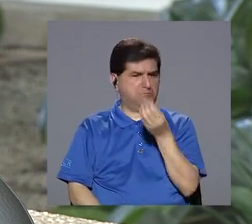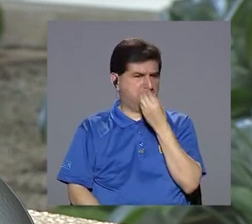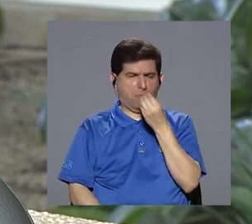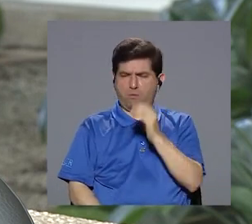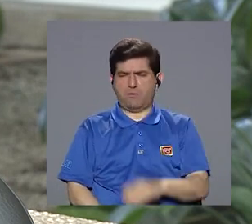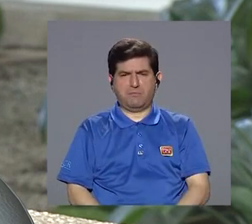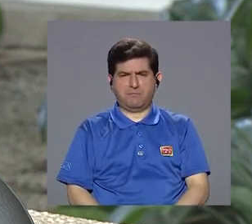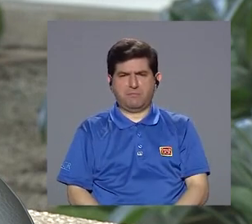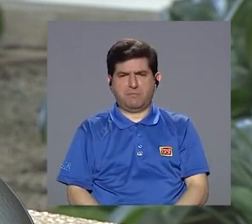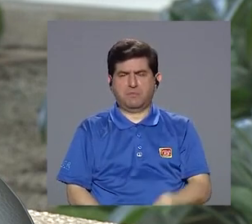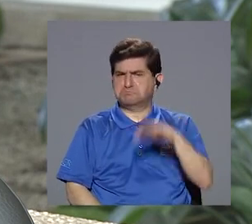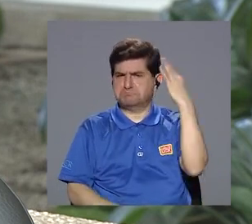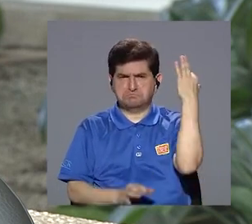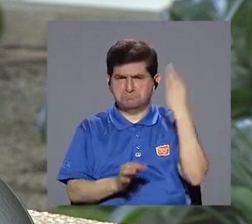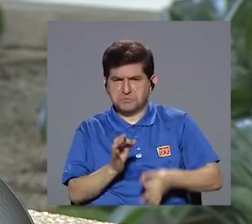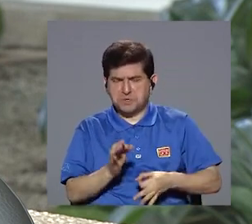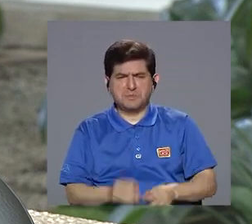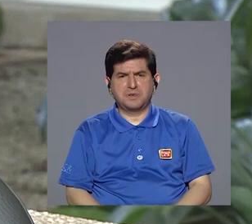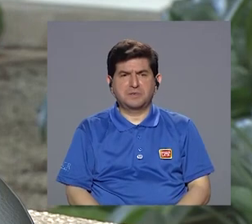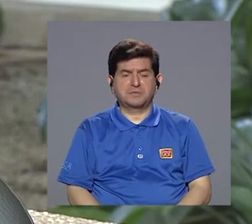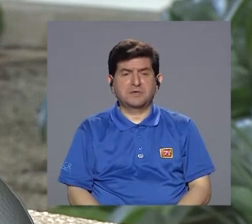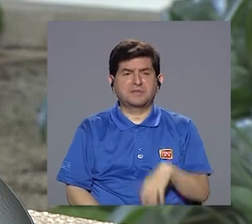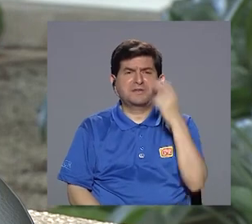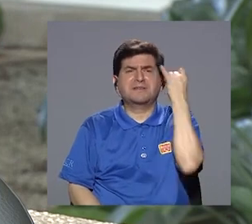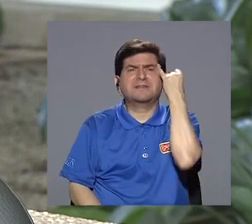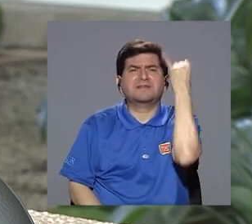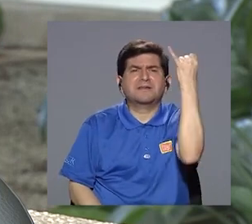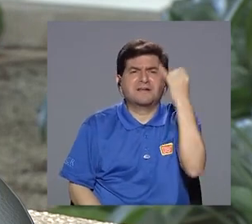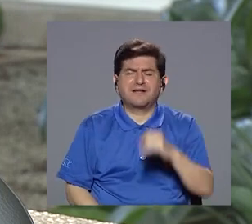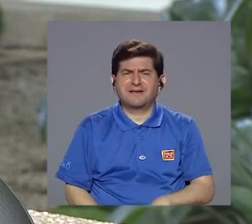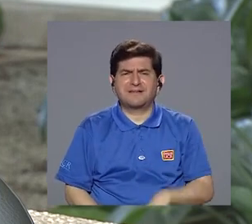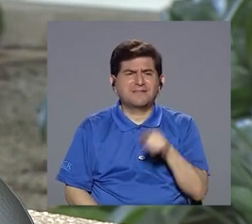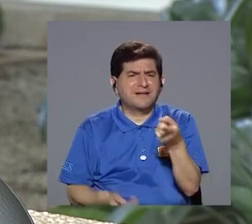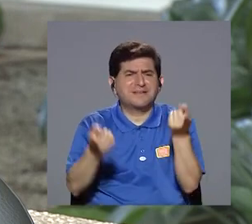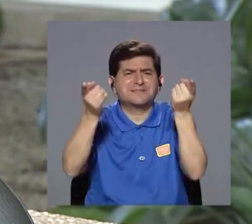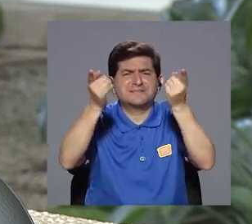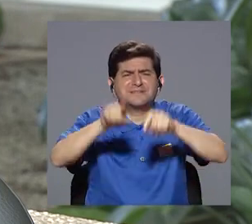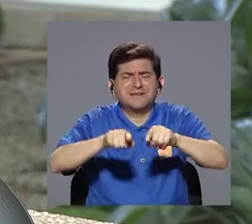comer, entonces porque simple y sencillamente es para no